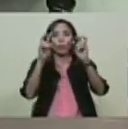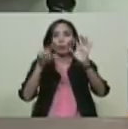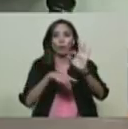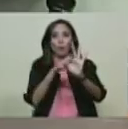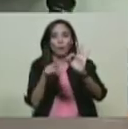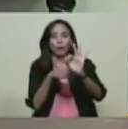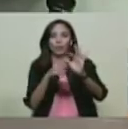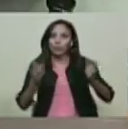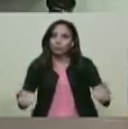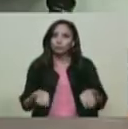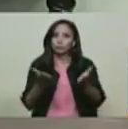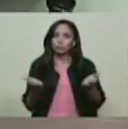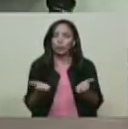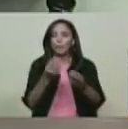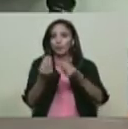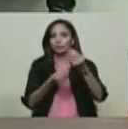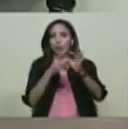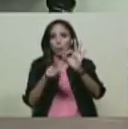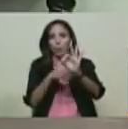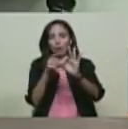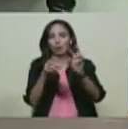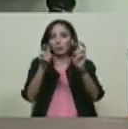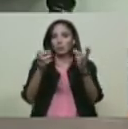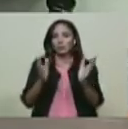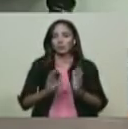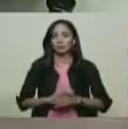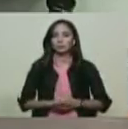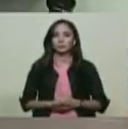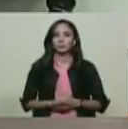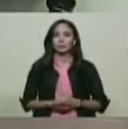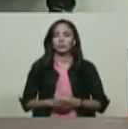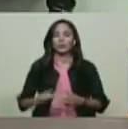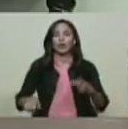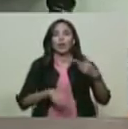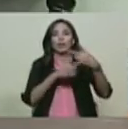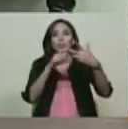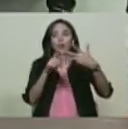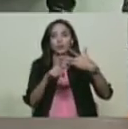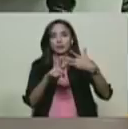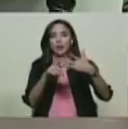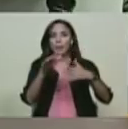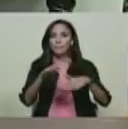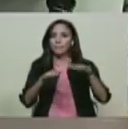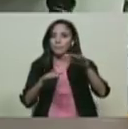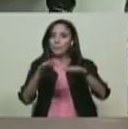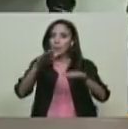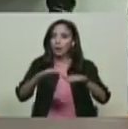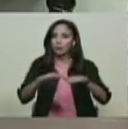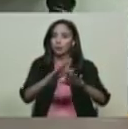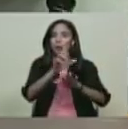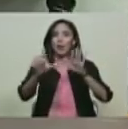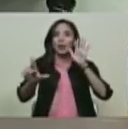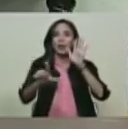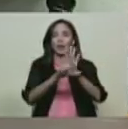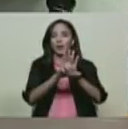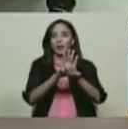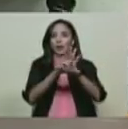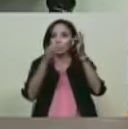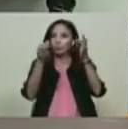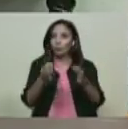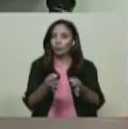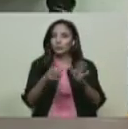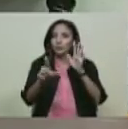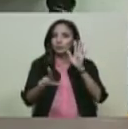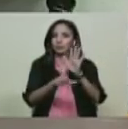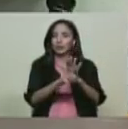Nacional para promover la criptomoneda. Luego, hice la asignación legal, de acuerdo